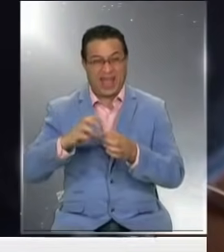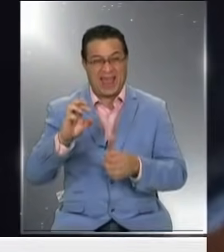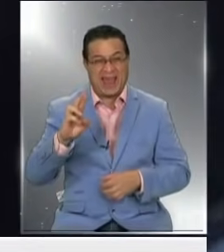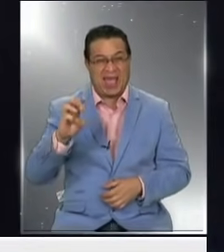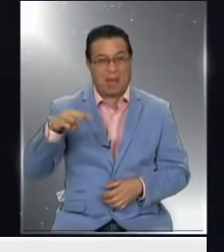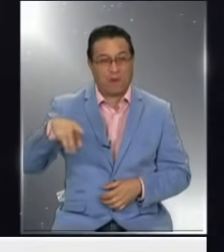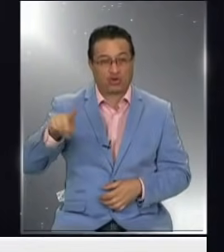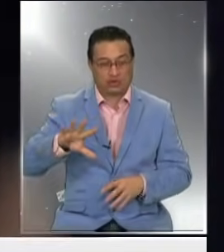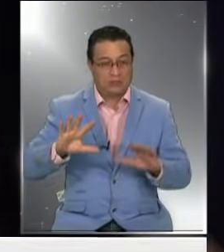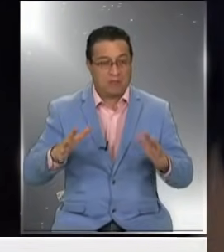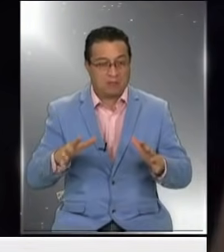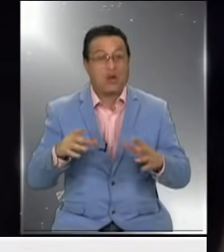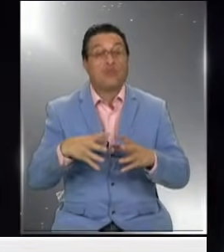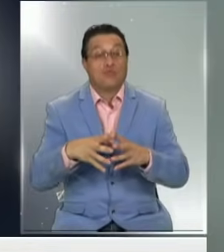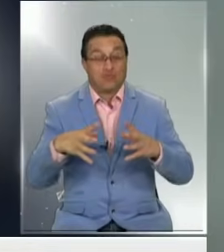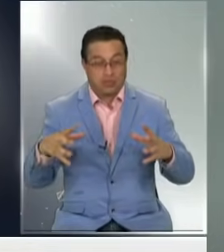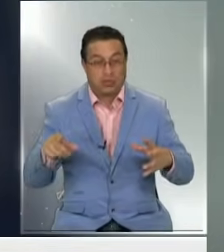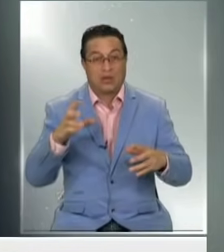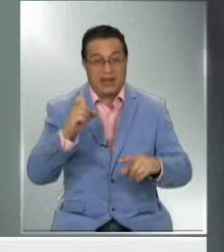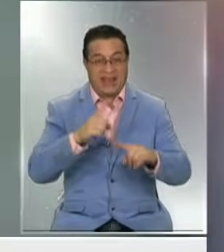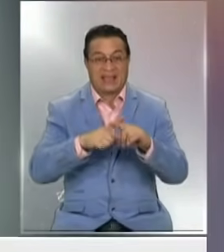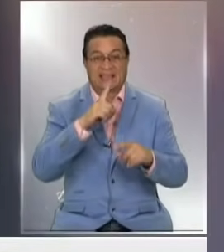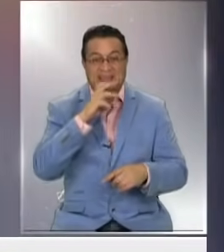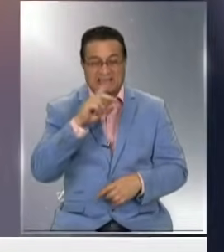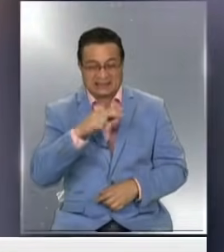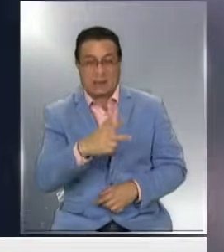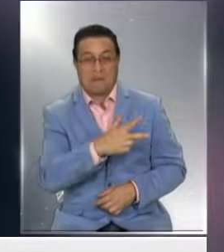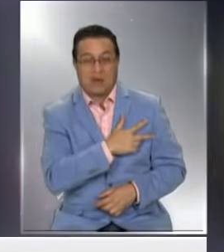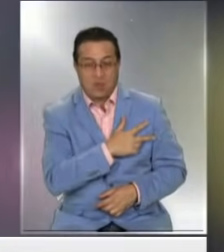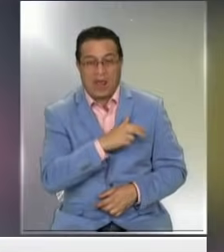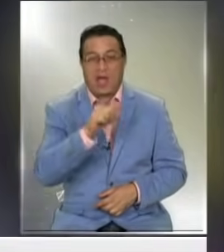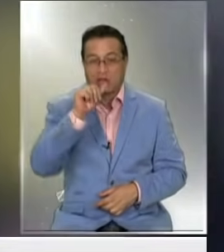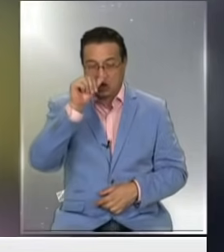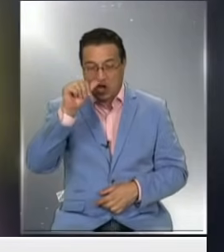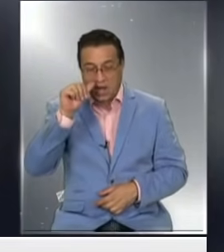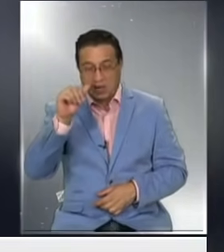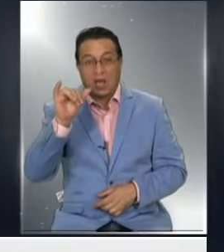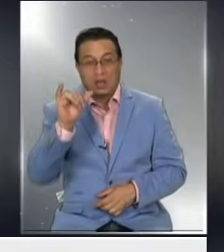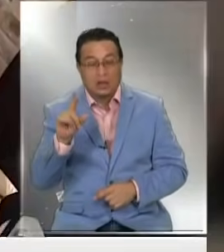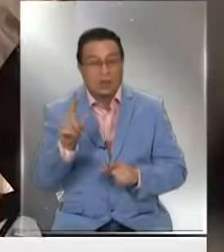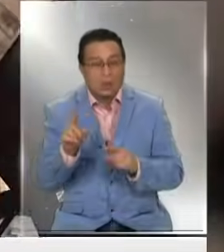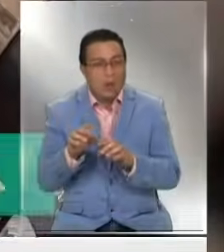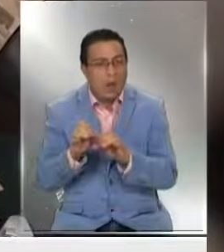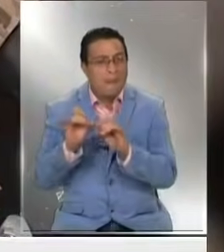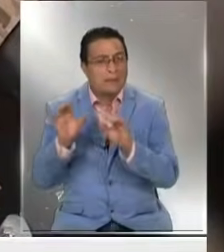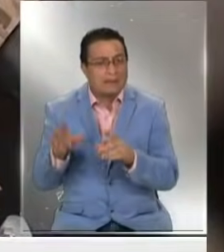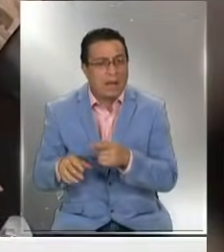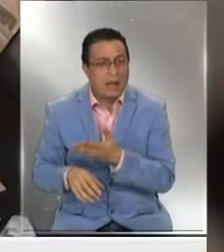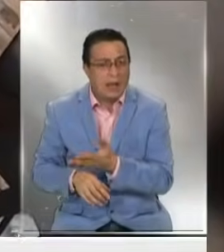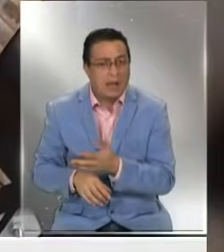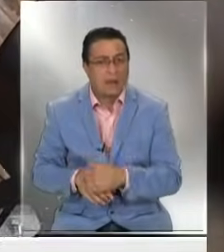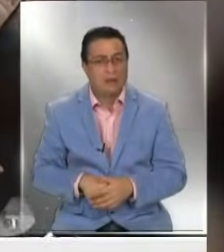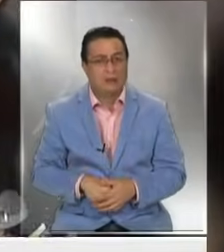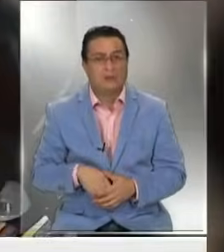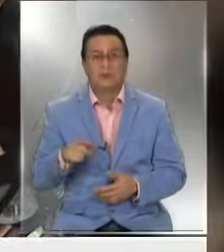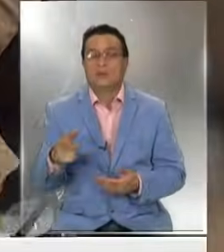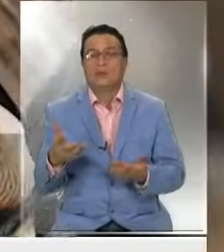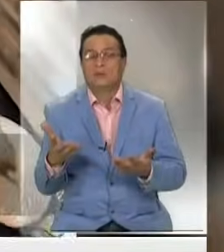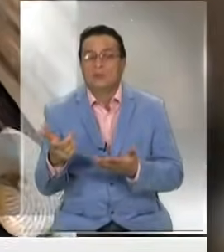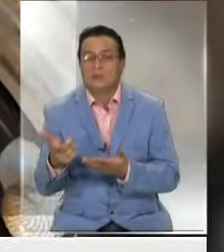mucho más. Grandes cantidades de éxtasis, marihuana, cocaína y algo muy particular. ¿Dónde está la llave de la